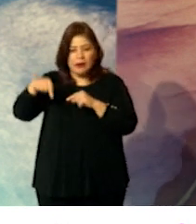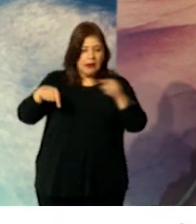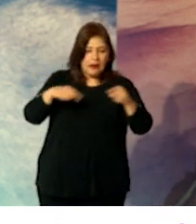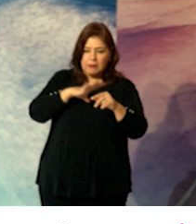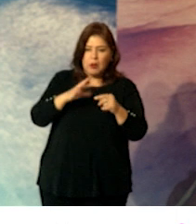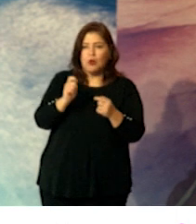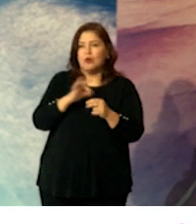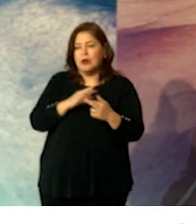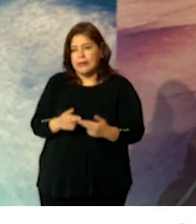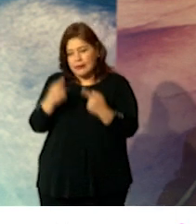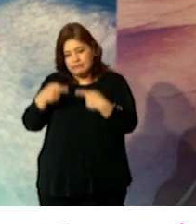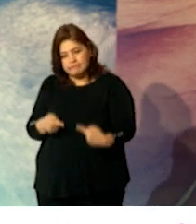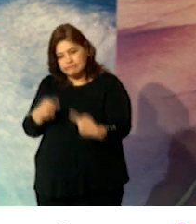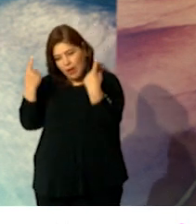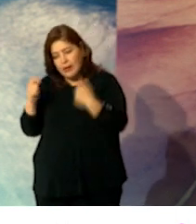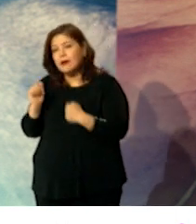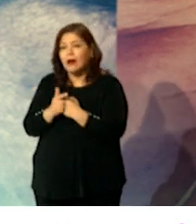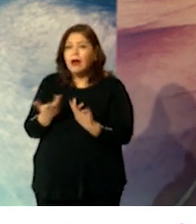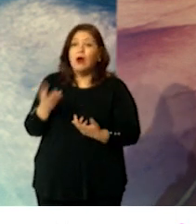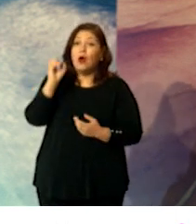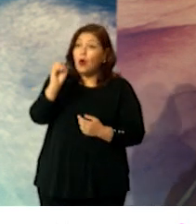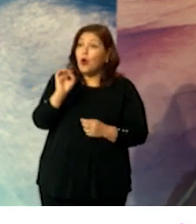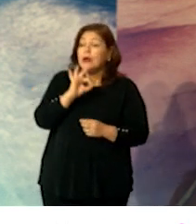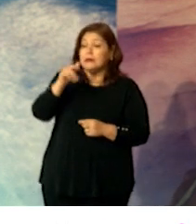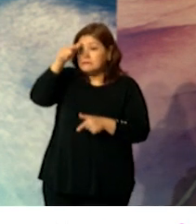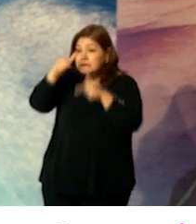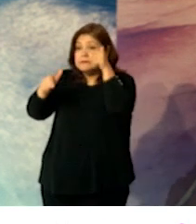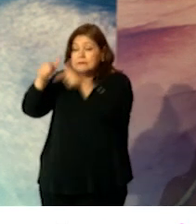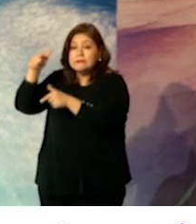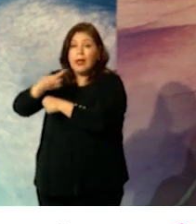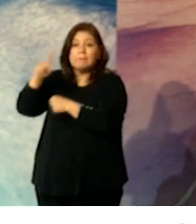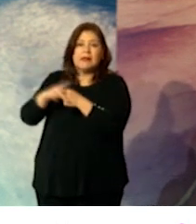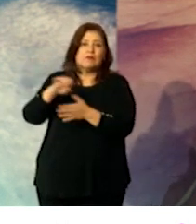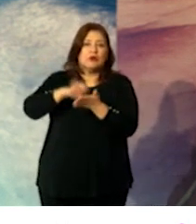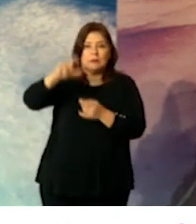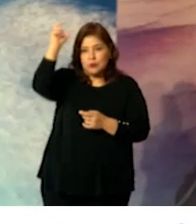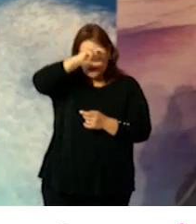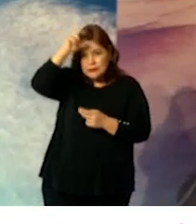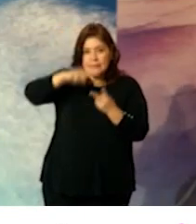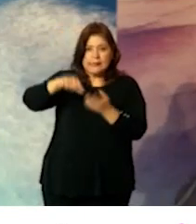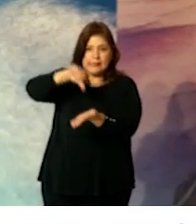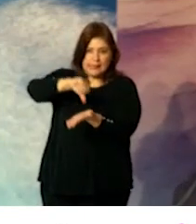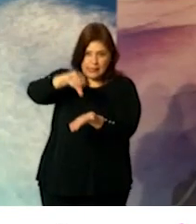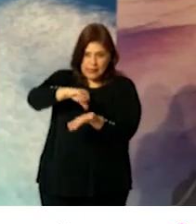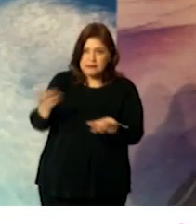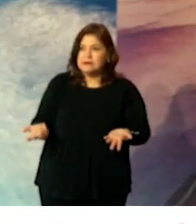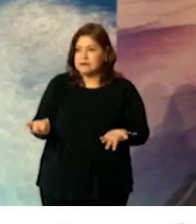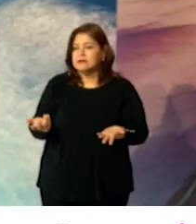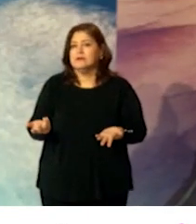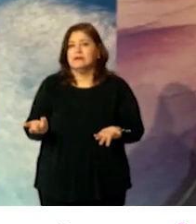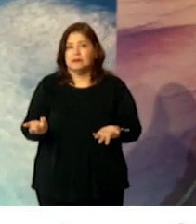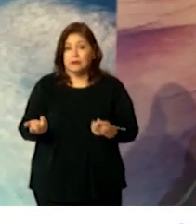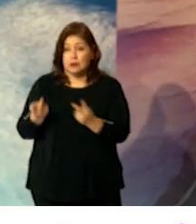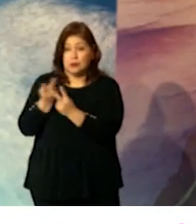fisuras. Y sin embargo, surgen países como Turquía, como Irán,